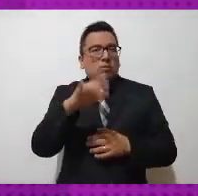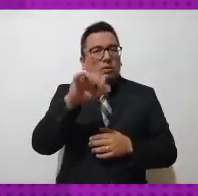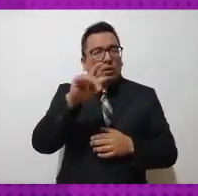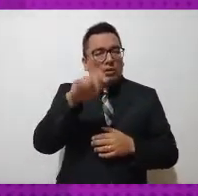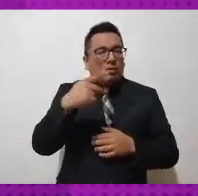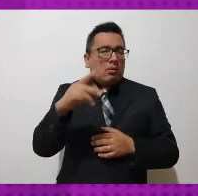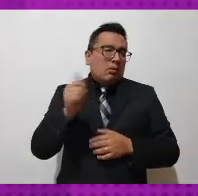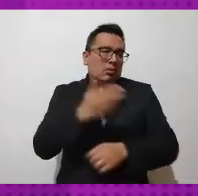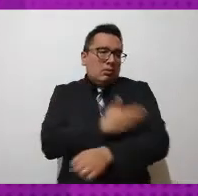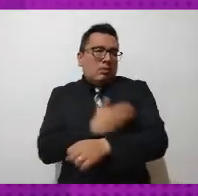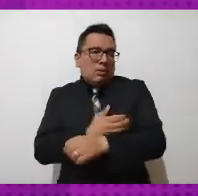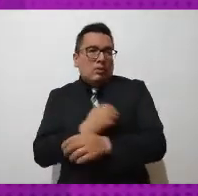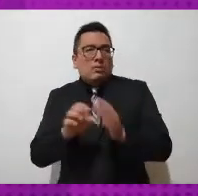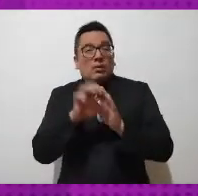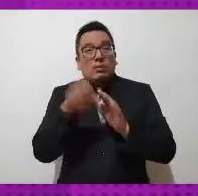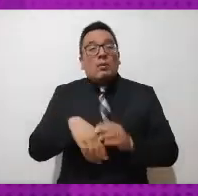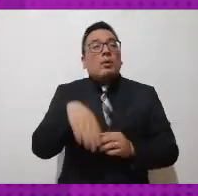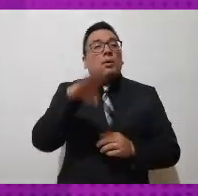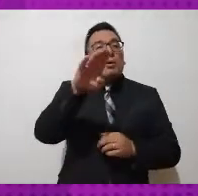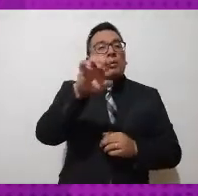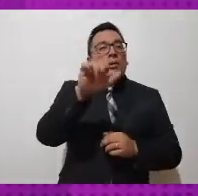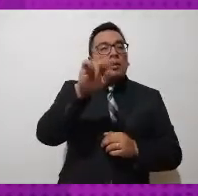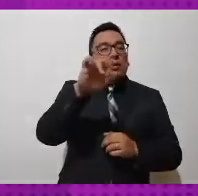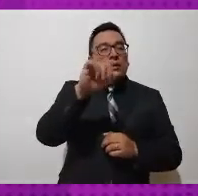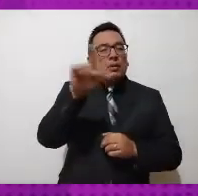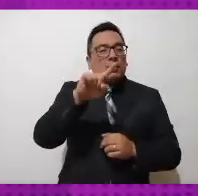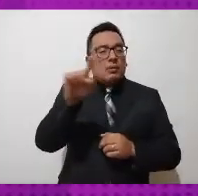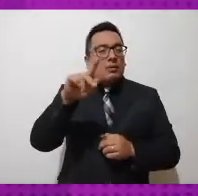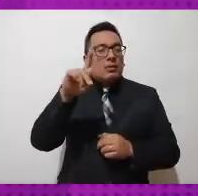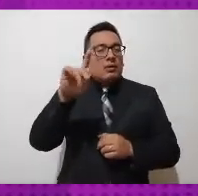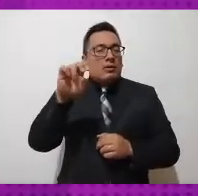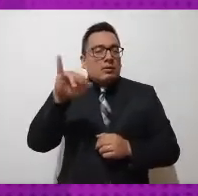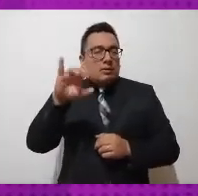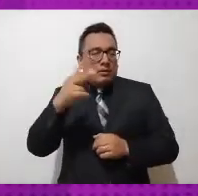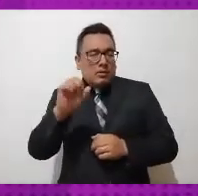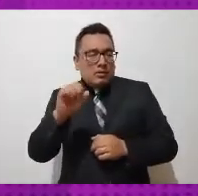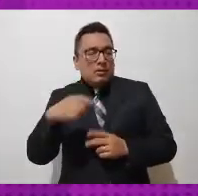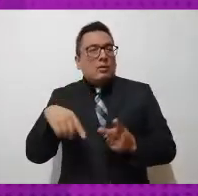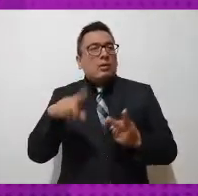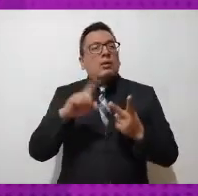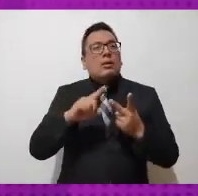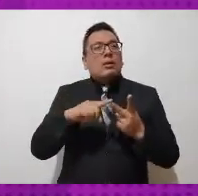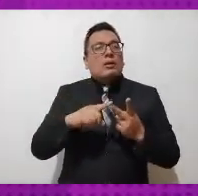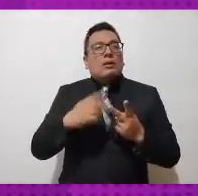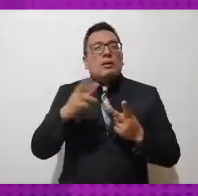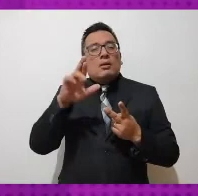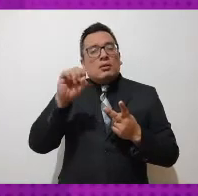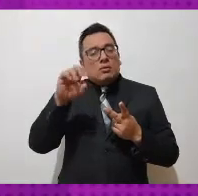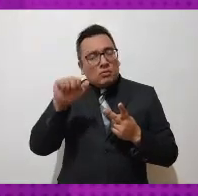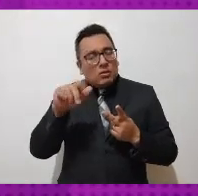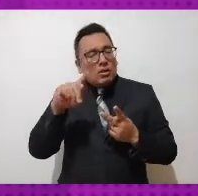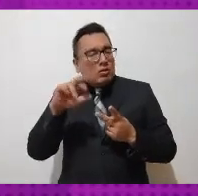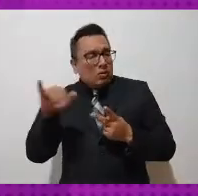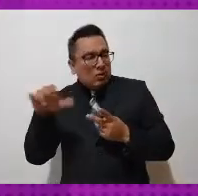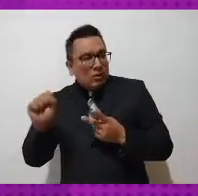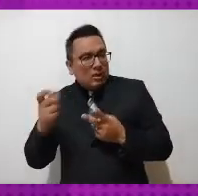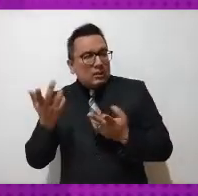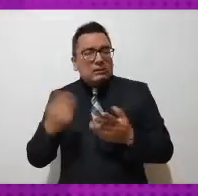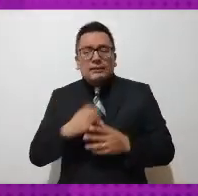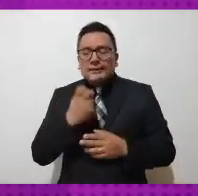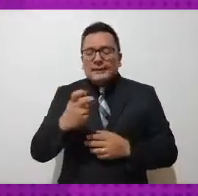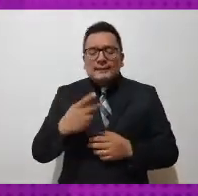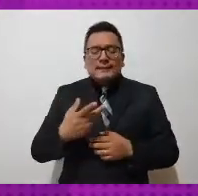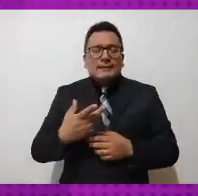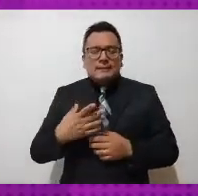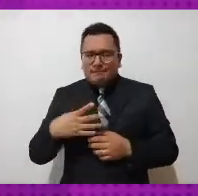otras compañeras como Beatriz Peniche Barrera, Raquel Cicerón y Rosa Torres. Ellas